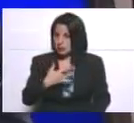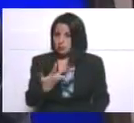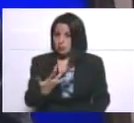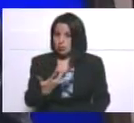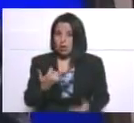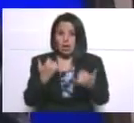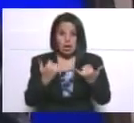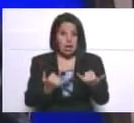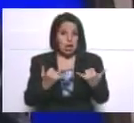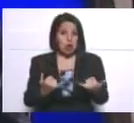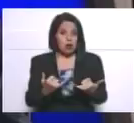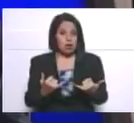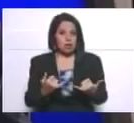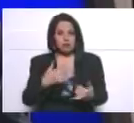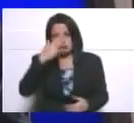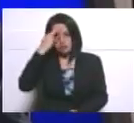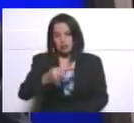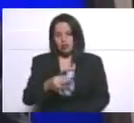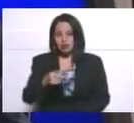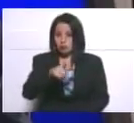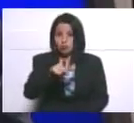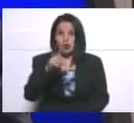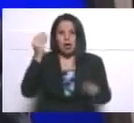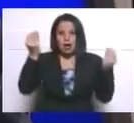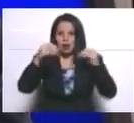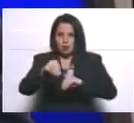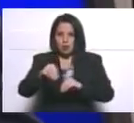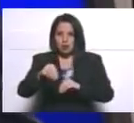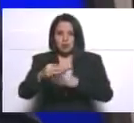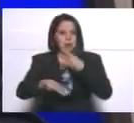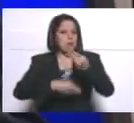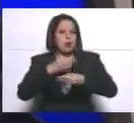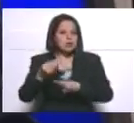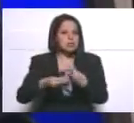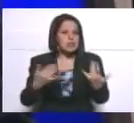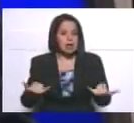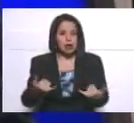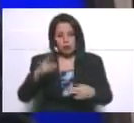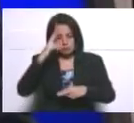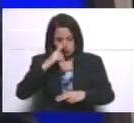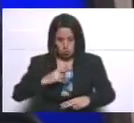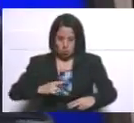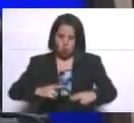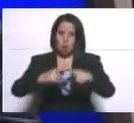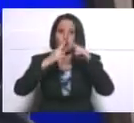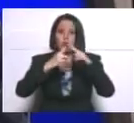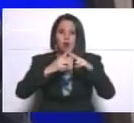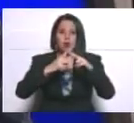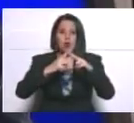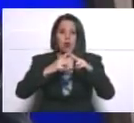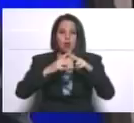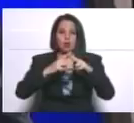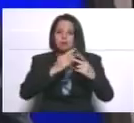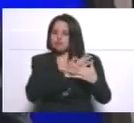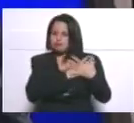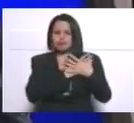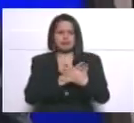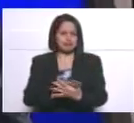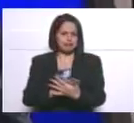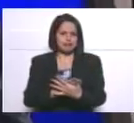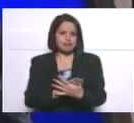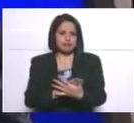Vamos, yo estoy seguro que tú estás de acuerdo conmigo, hacerle desde aquí un reconocimiento, ¿verdad?, muy sincero